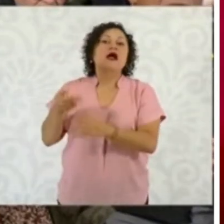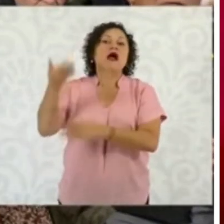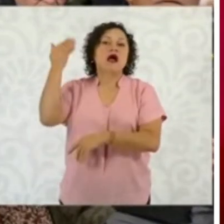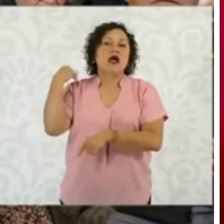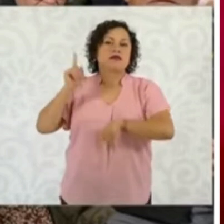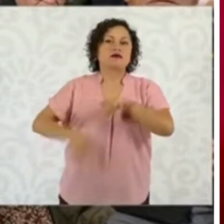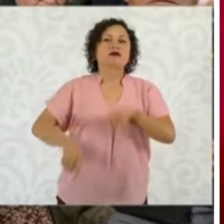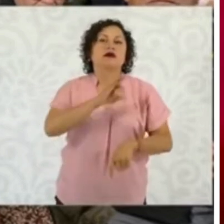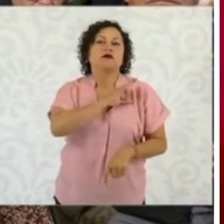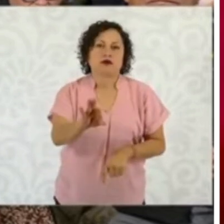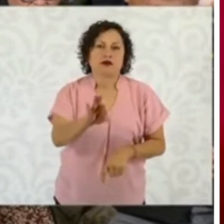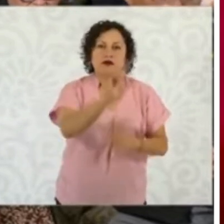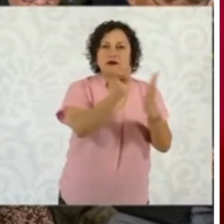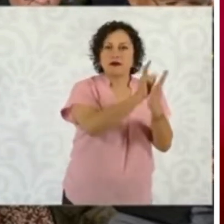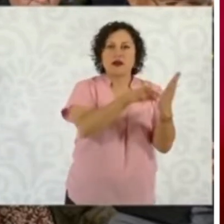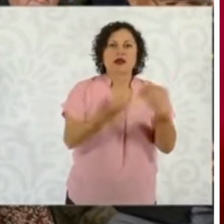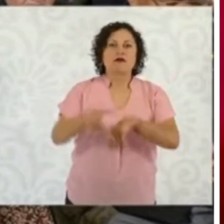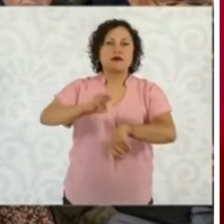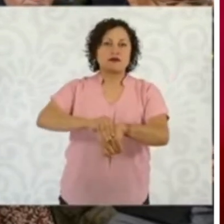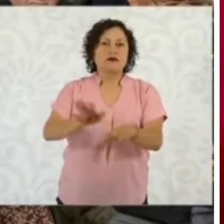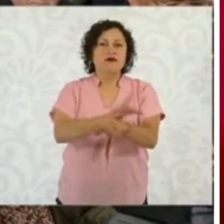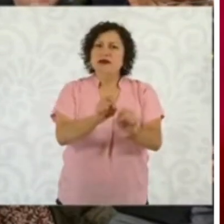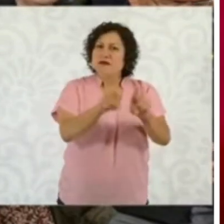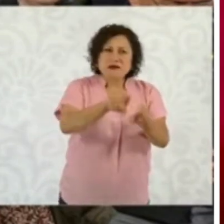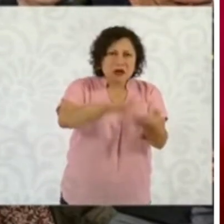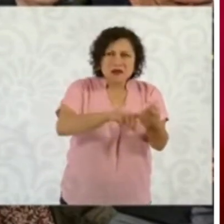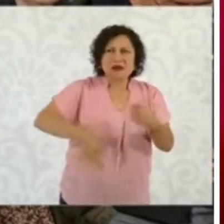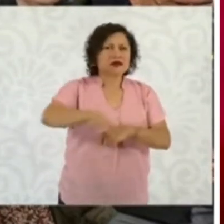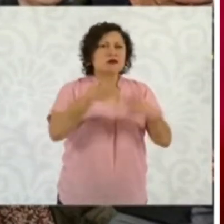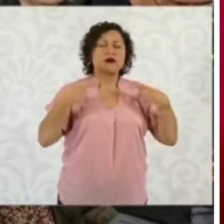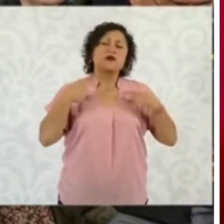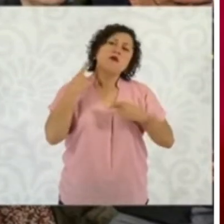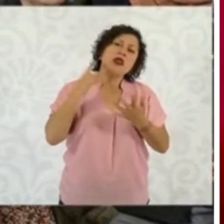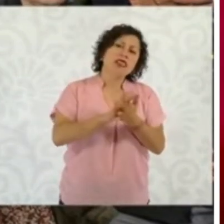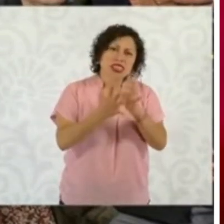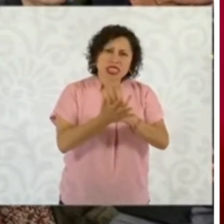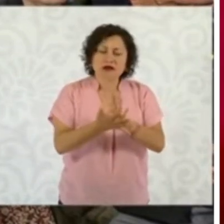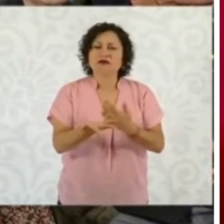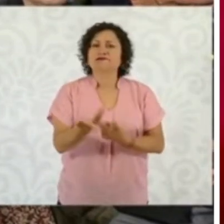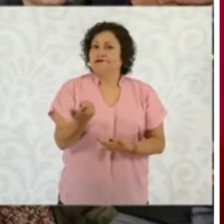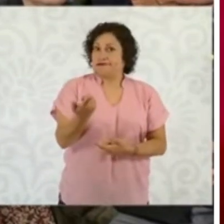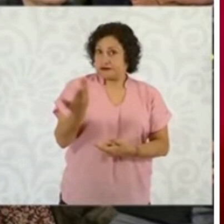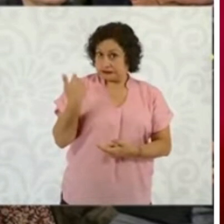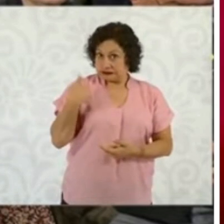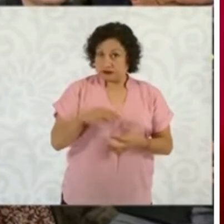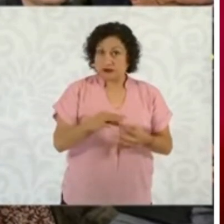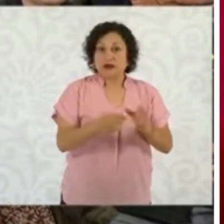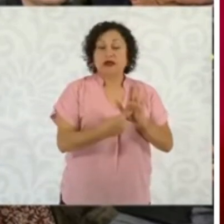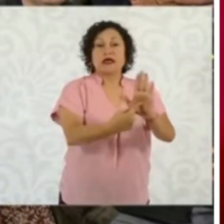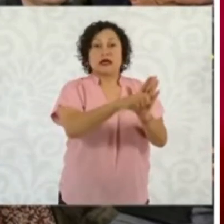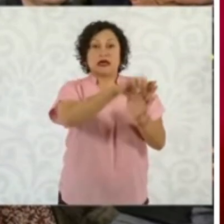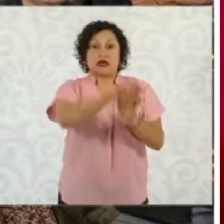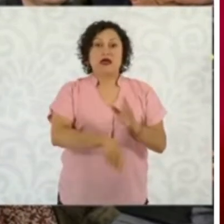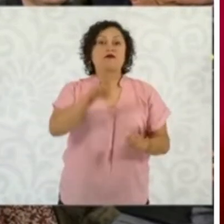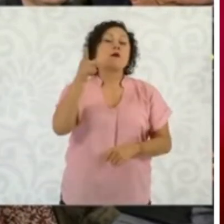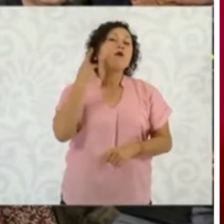es que no se logra este dominio pleno por determinados políticos, muchos de ellos exfuncionarios. Este personaje del que hoy le estoy poniendo el ejemplo, pues es un personaje político allá